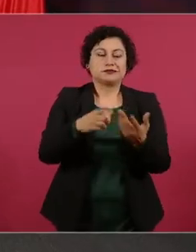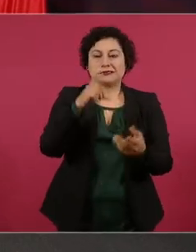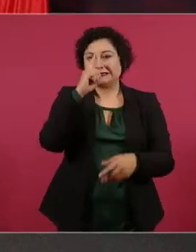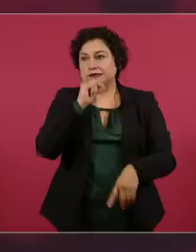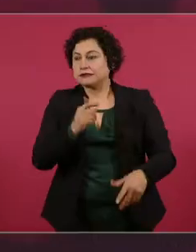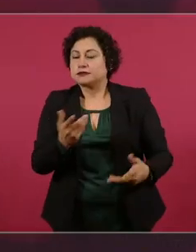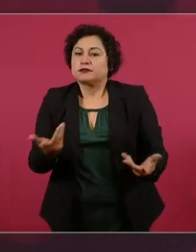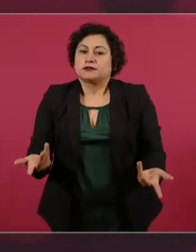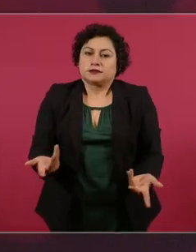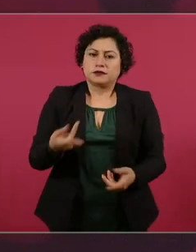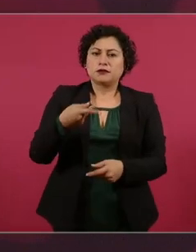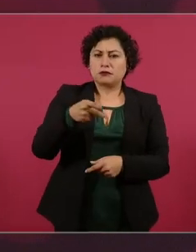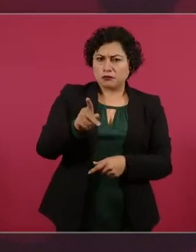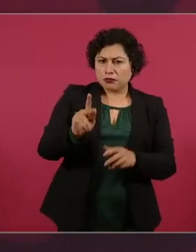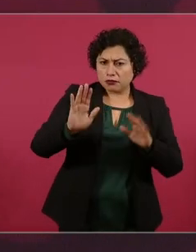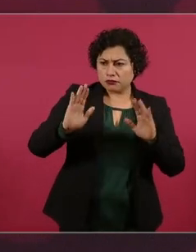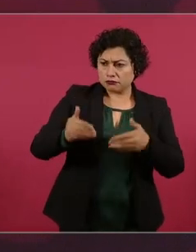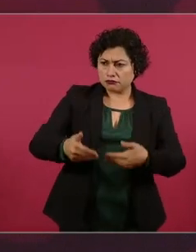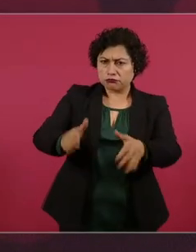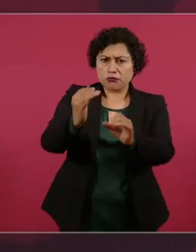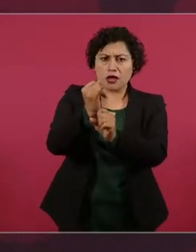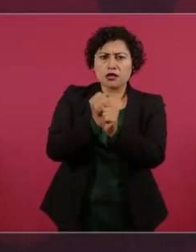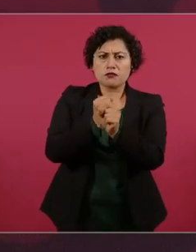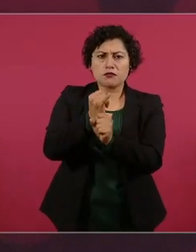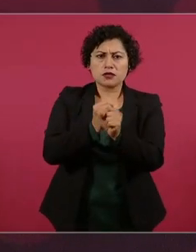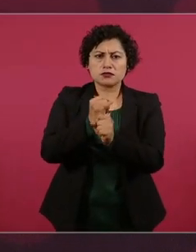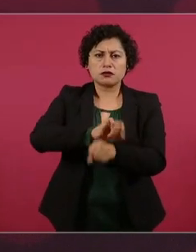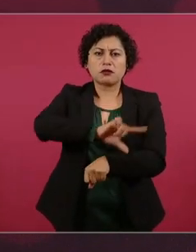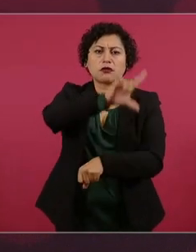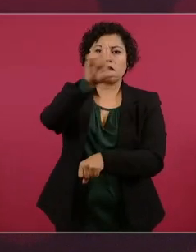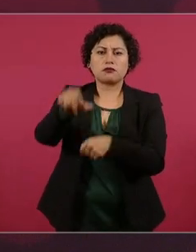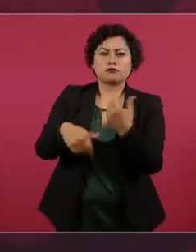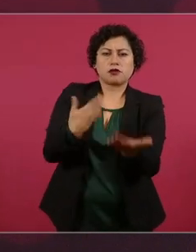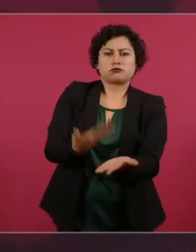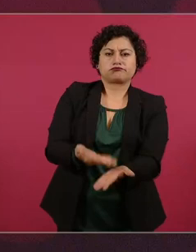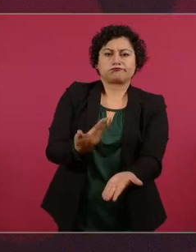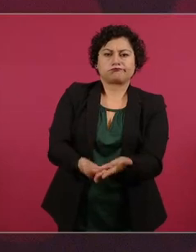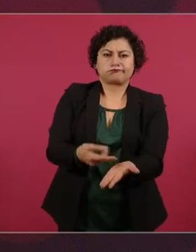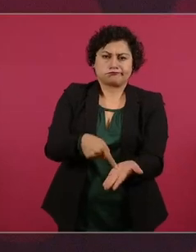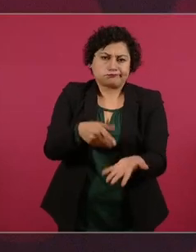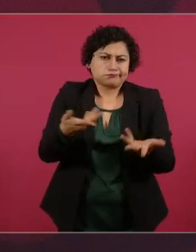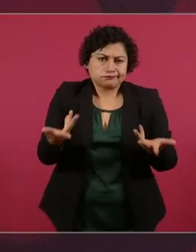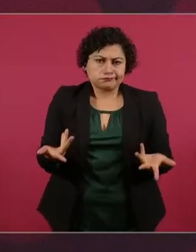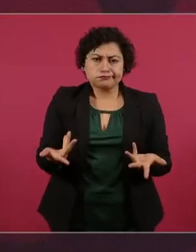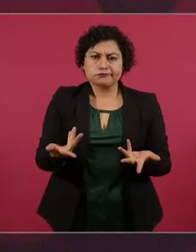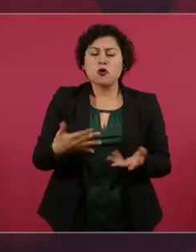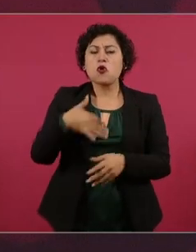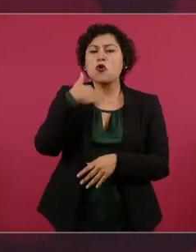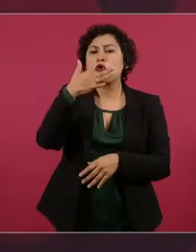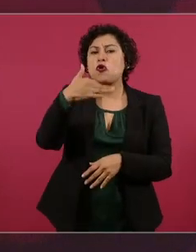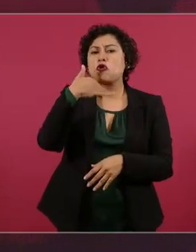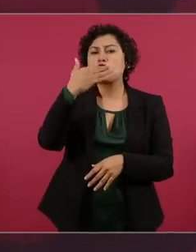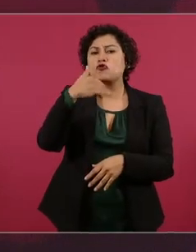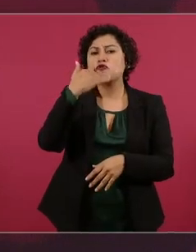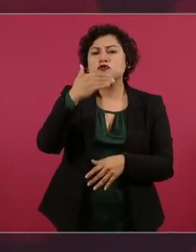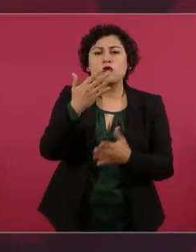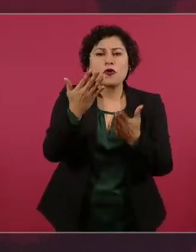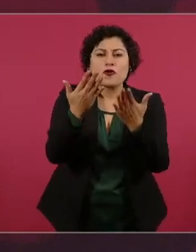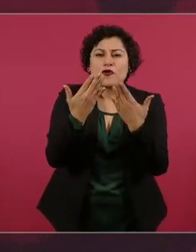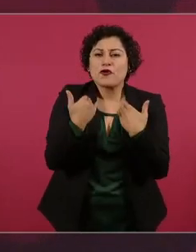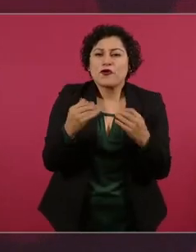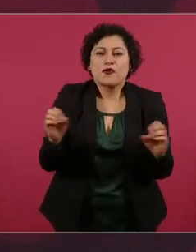se investiga, ya no hay corrupción. O sea, no les gusta esto a